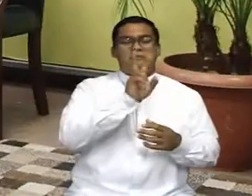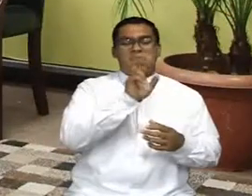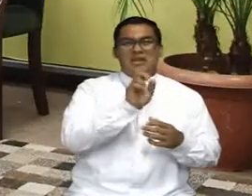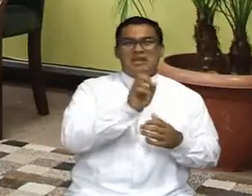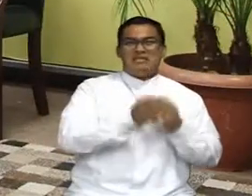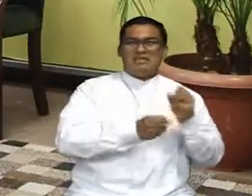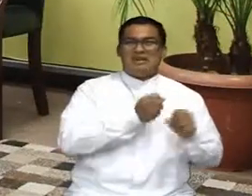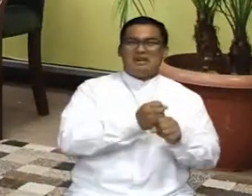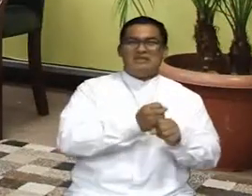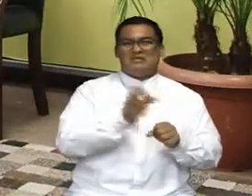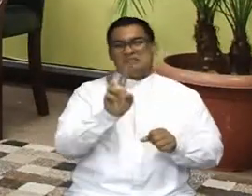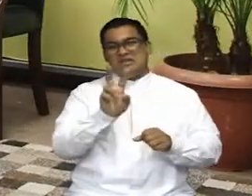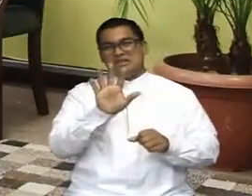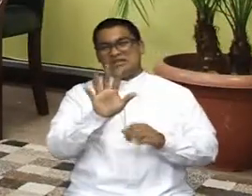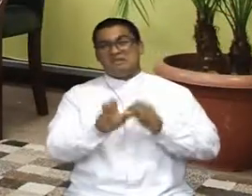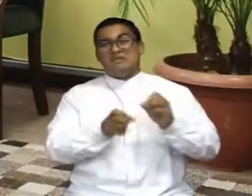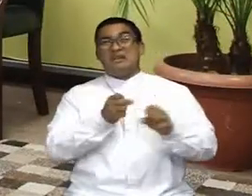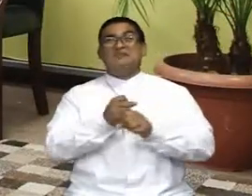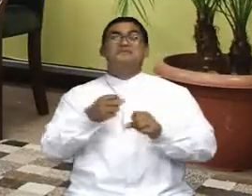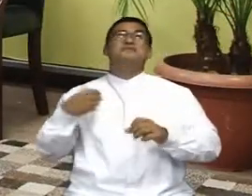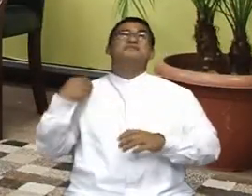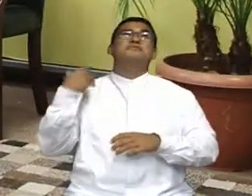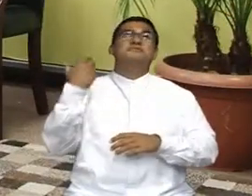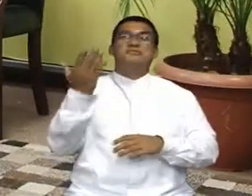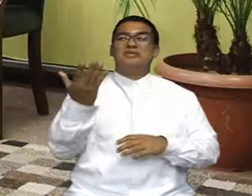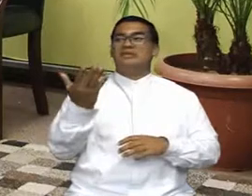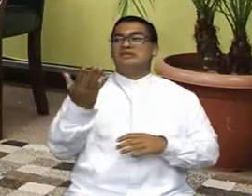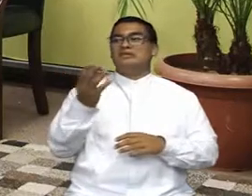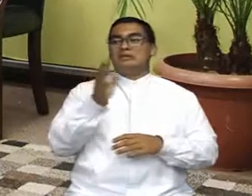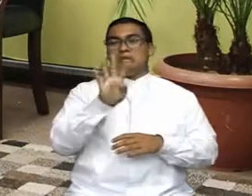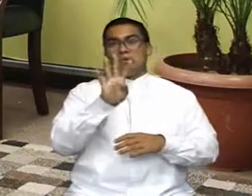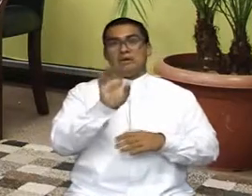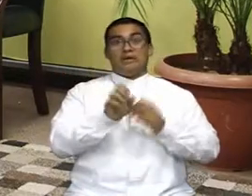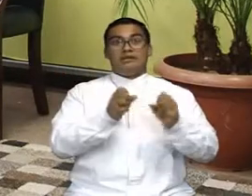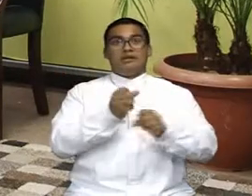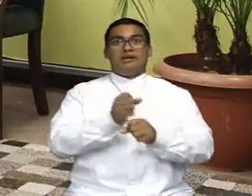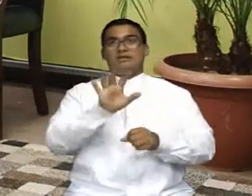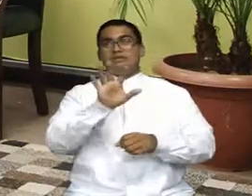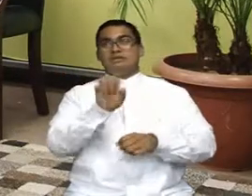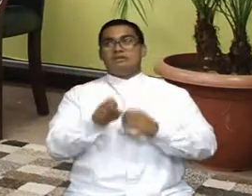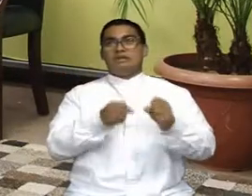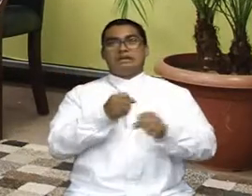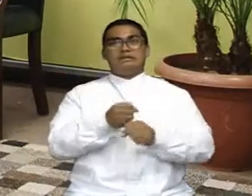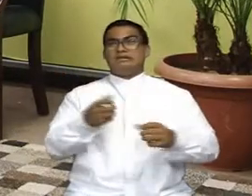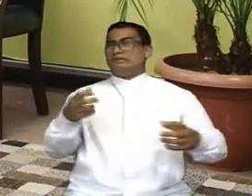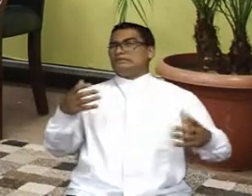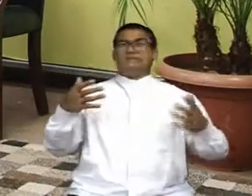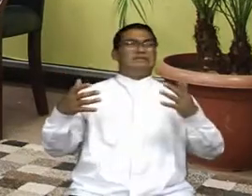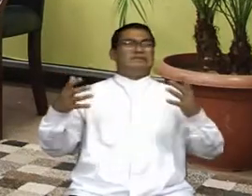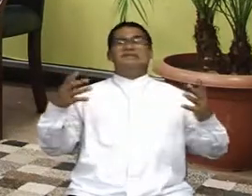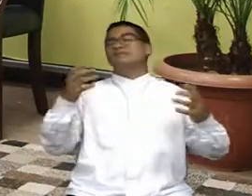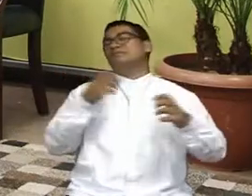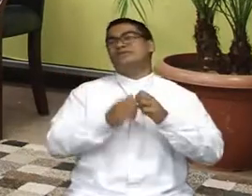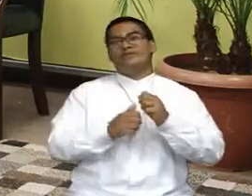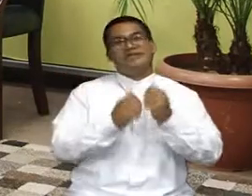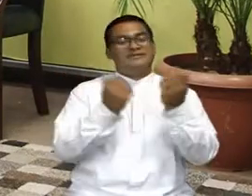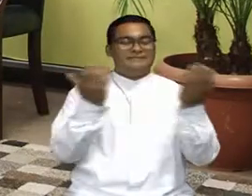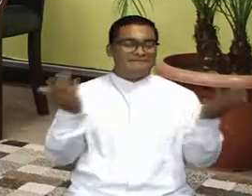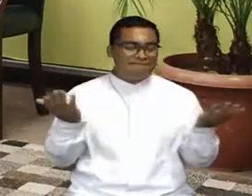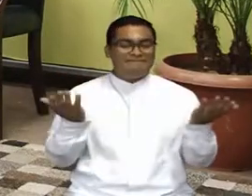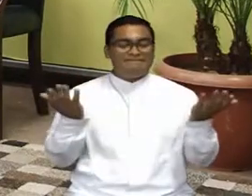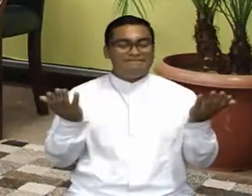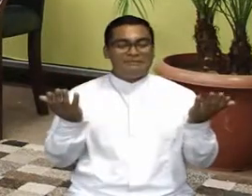tranquila, y posteriormente cuando tenga ya la menopausia, después de la menopausia, se le acumula todo eso. Sí, exacto. No le digo